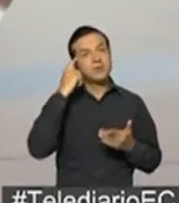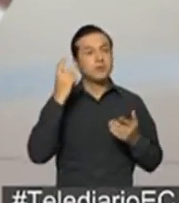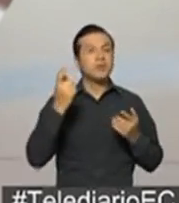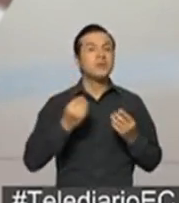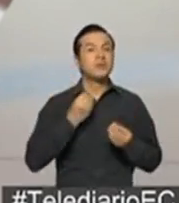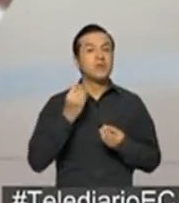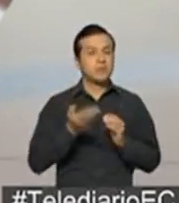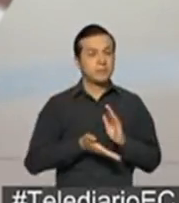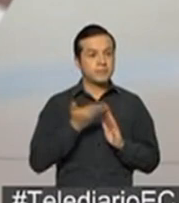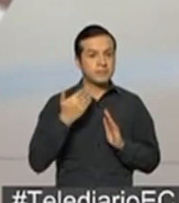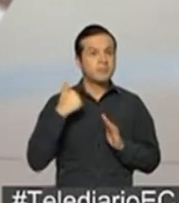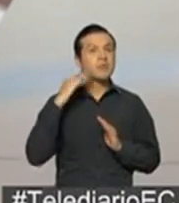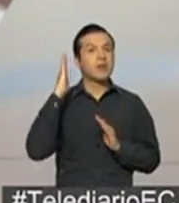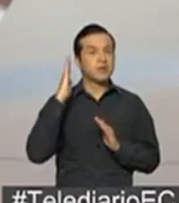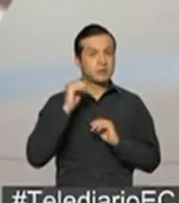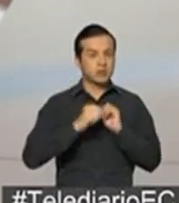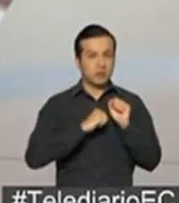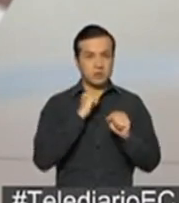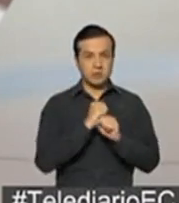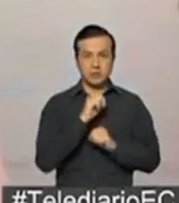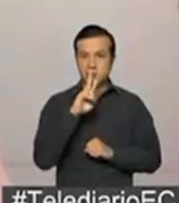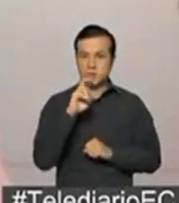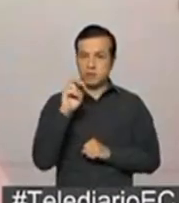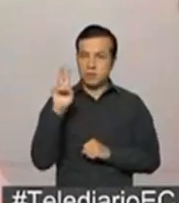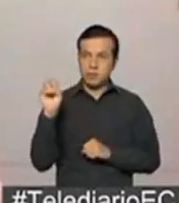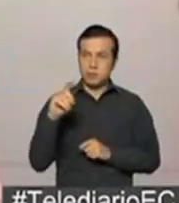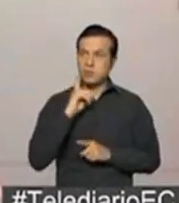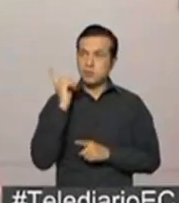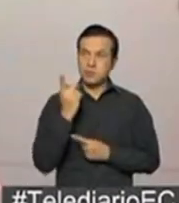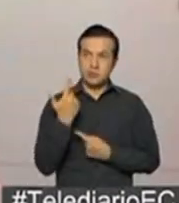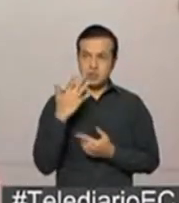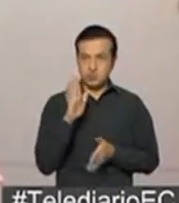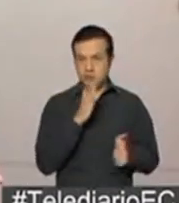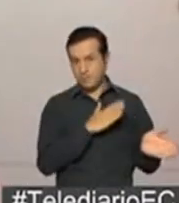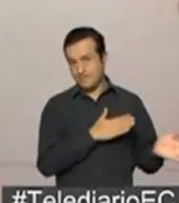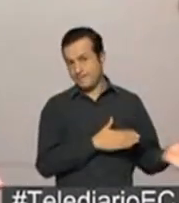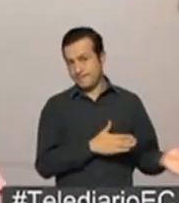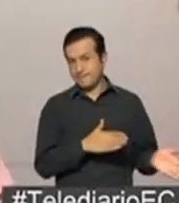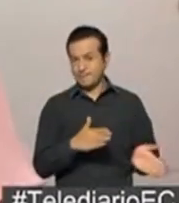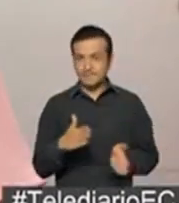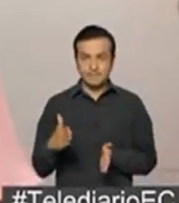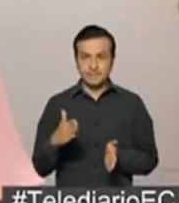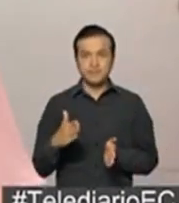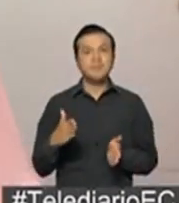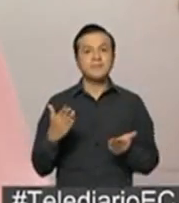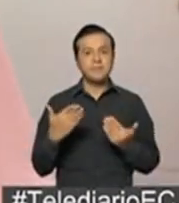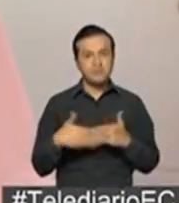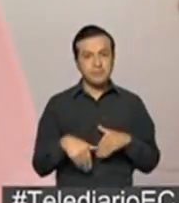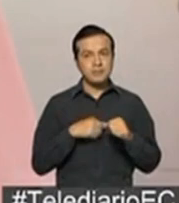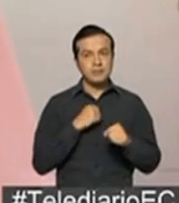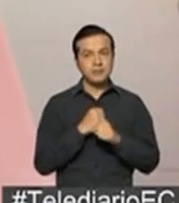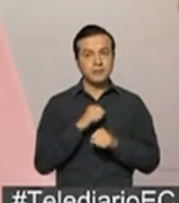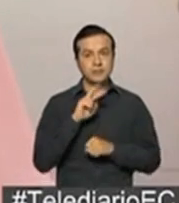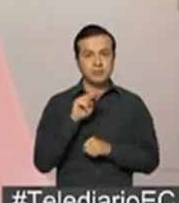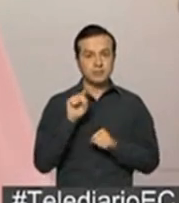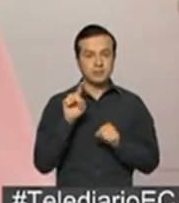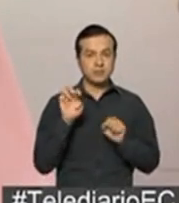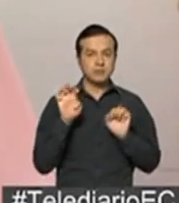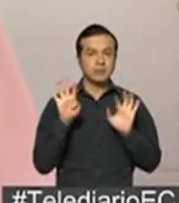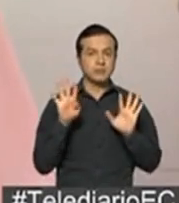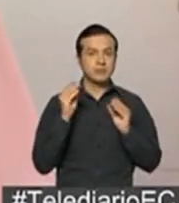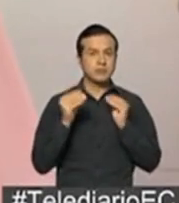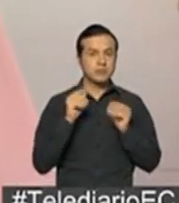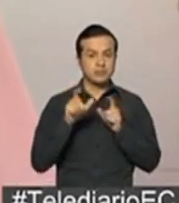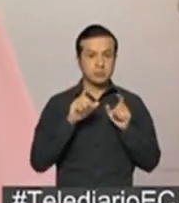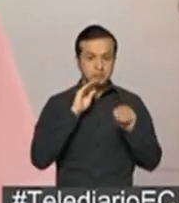de un crecimiento mucho mayor para el 2020. Bueno, ya estamos cerrando pues este año 2019. ¿Cuál es el mensaje para